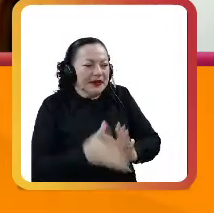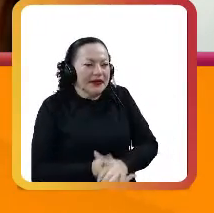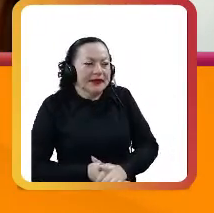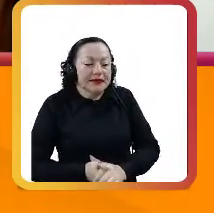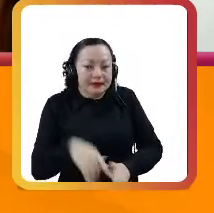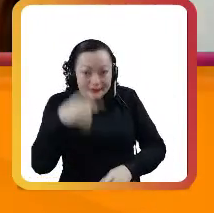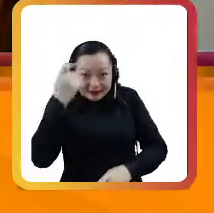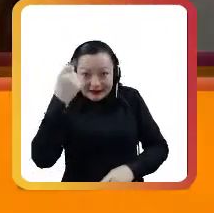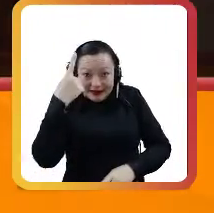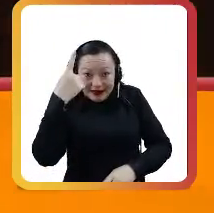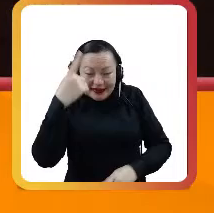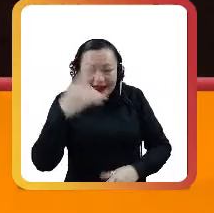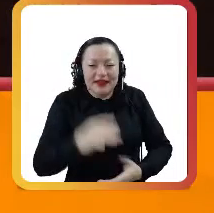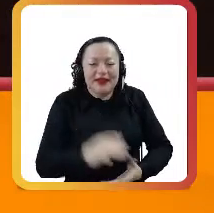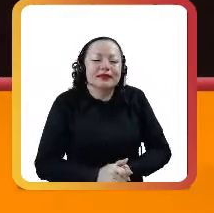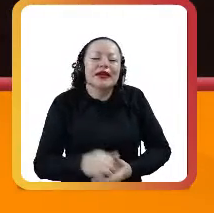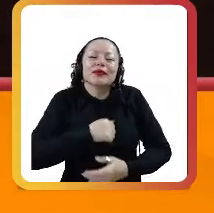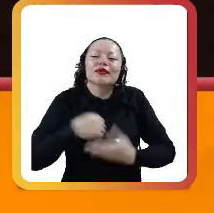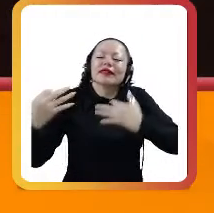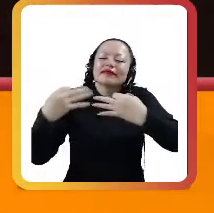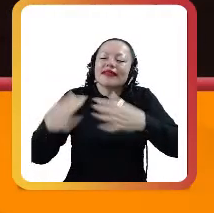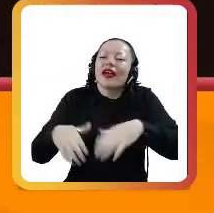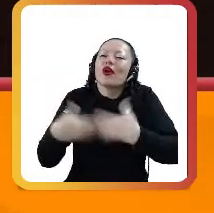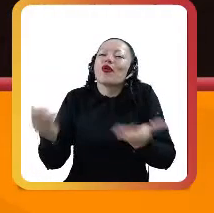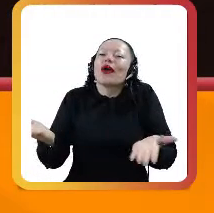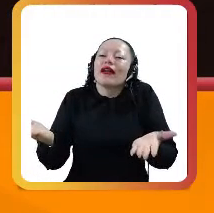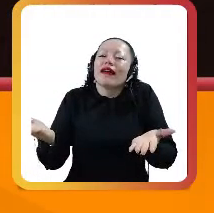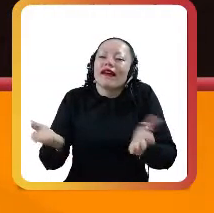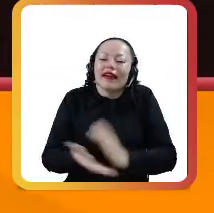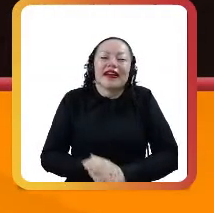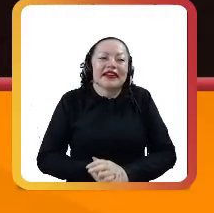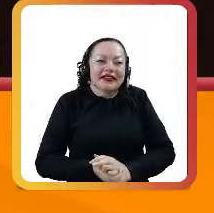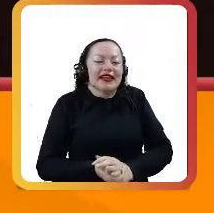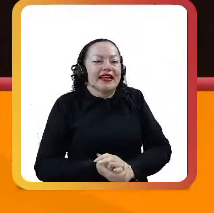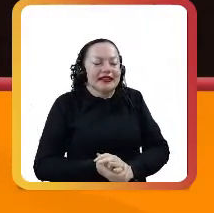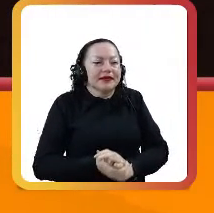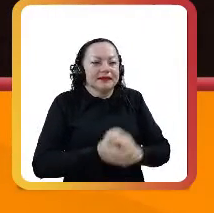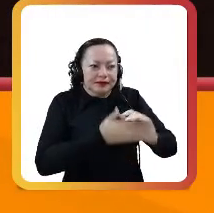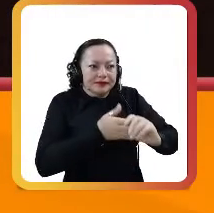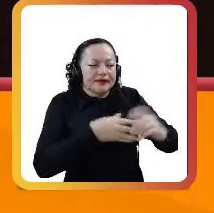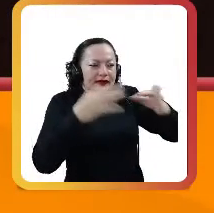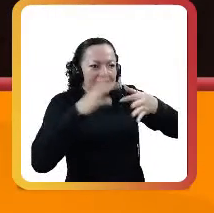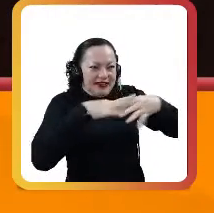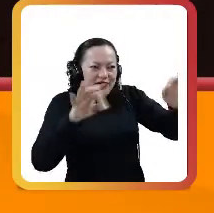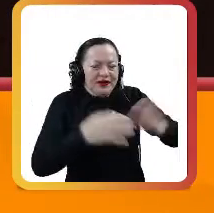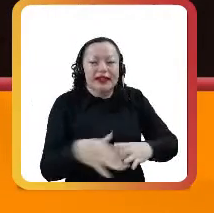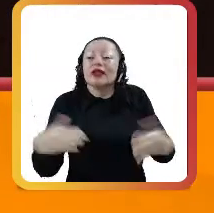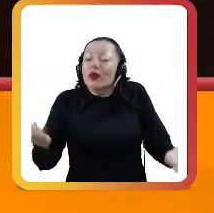¿Vale? Dime. Ah, la frase. Ya, dice. Sí, la frase.